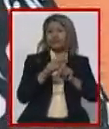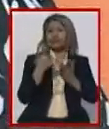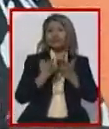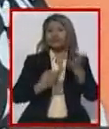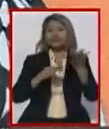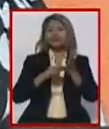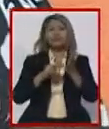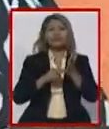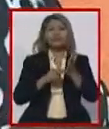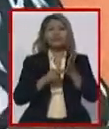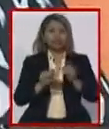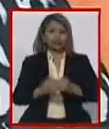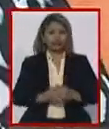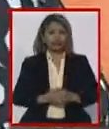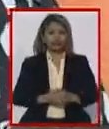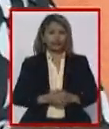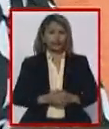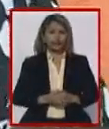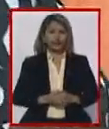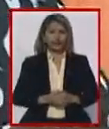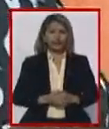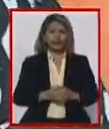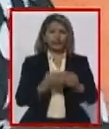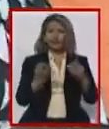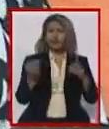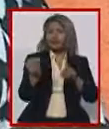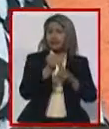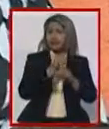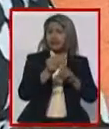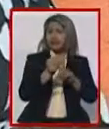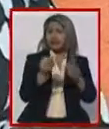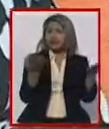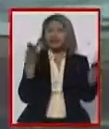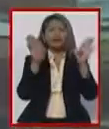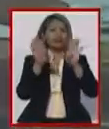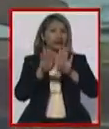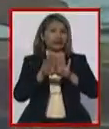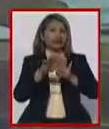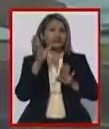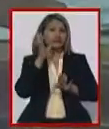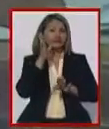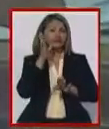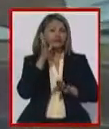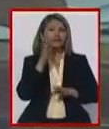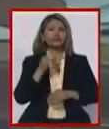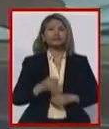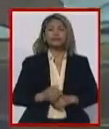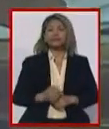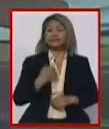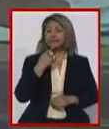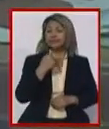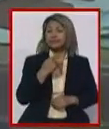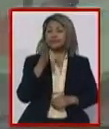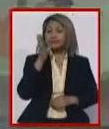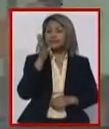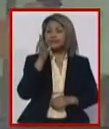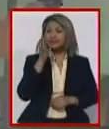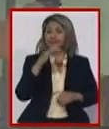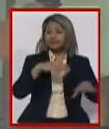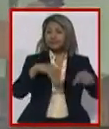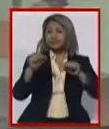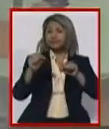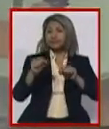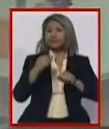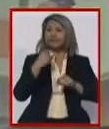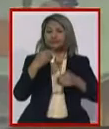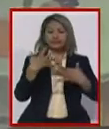que, mire, no, lo tenía pegando, encerrada. La madre, siendo propia, la madre no la sacaba a la